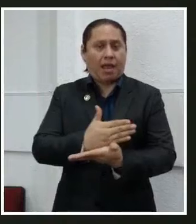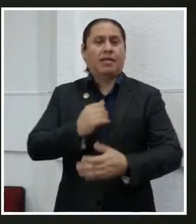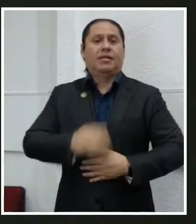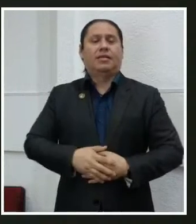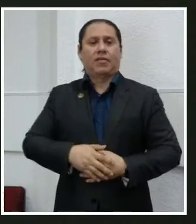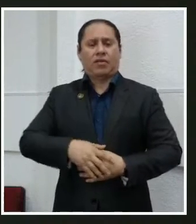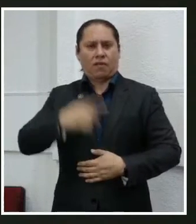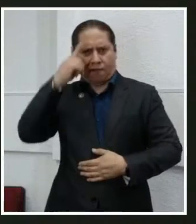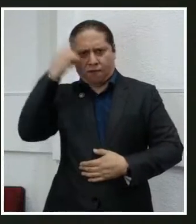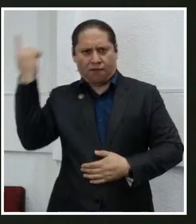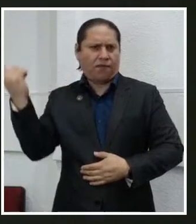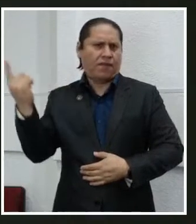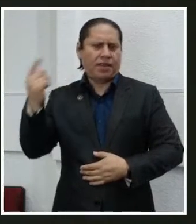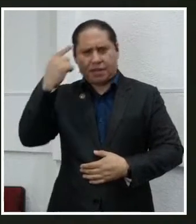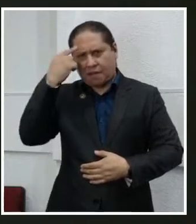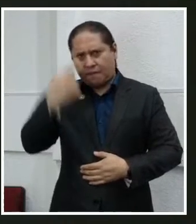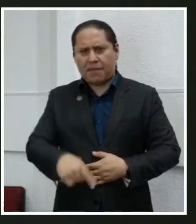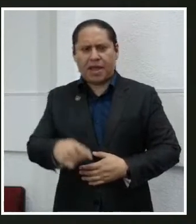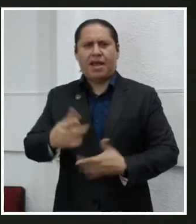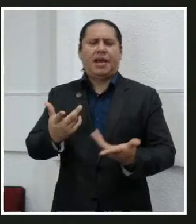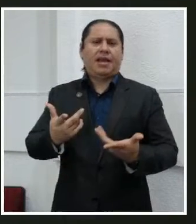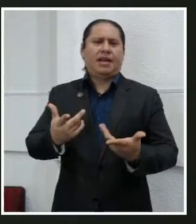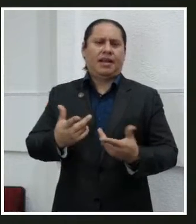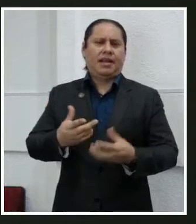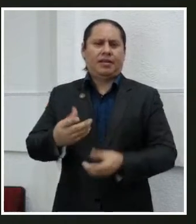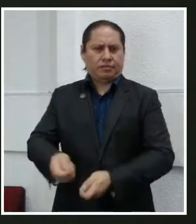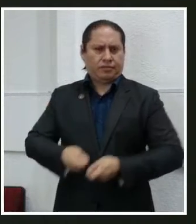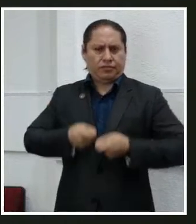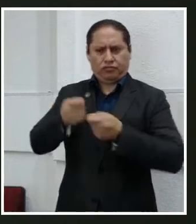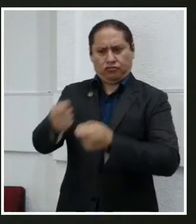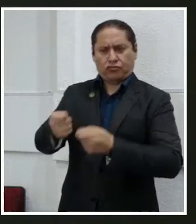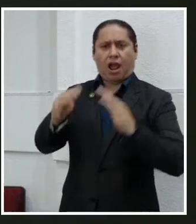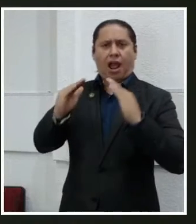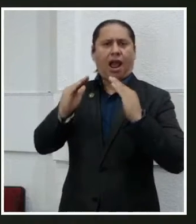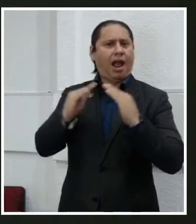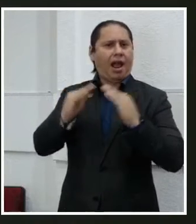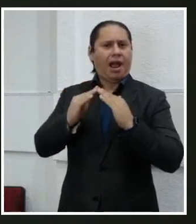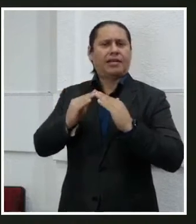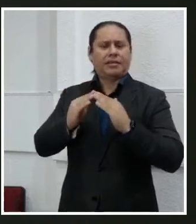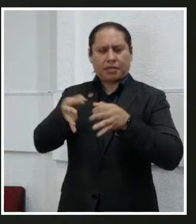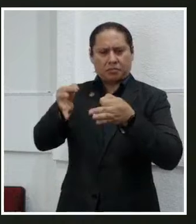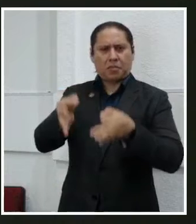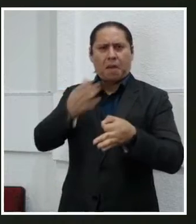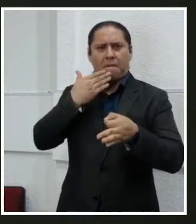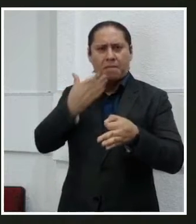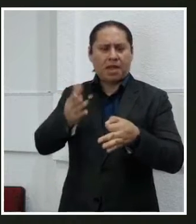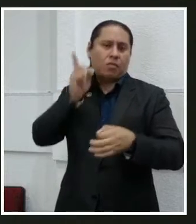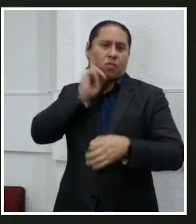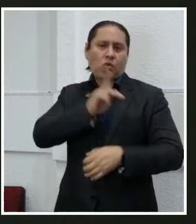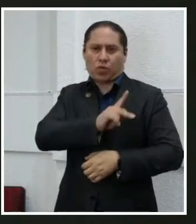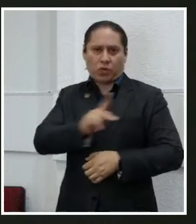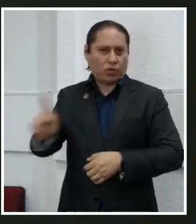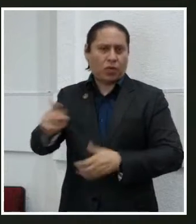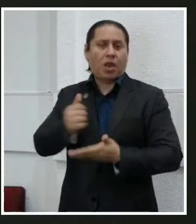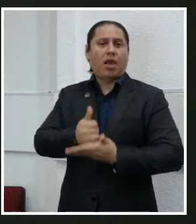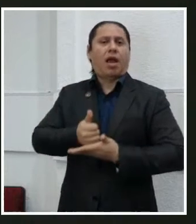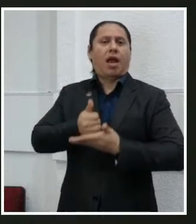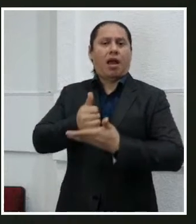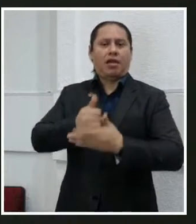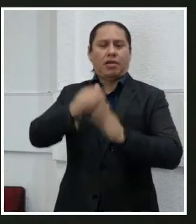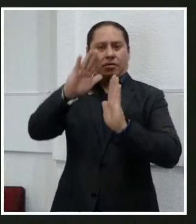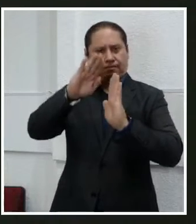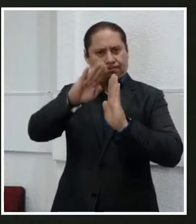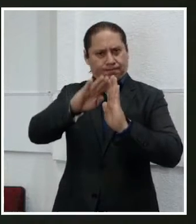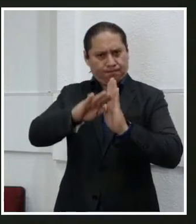y facilidades para la óptima obtención de la vivienda adecuada para las mujeres, por lo que ayuda a reducir